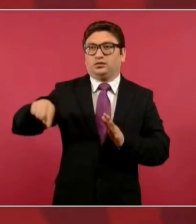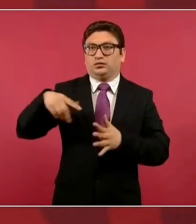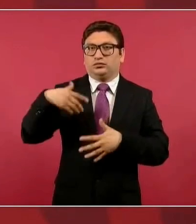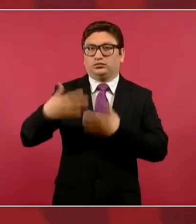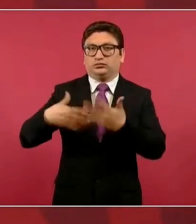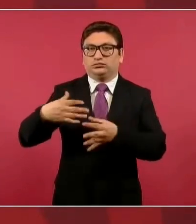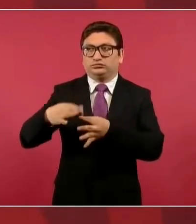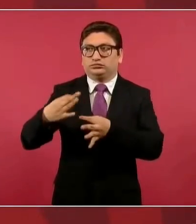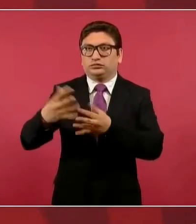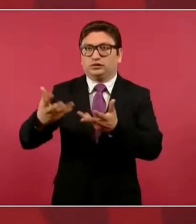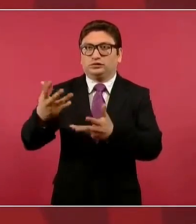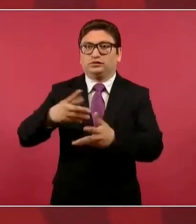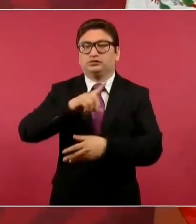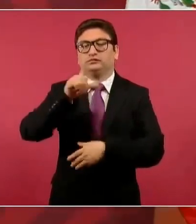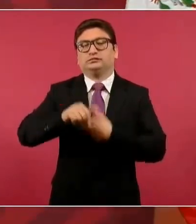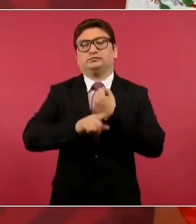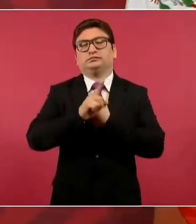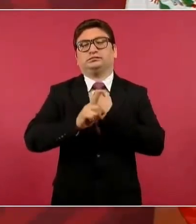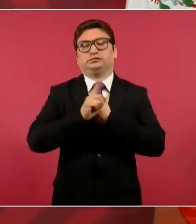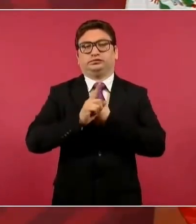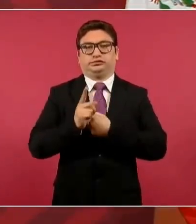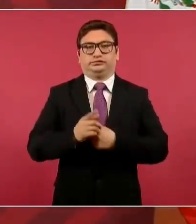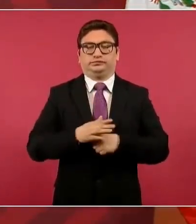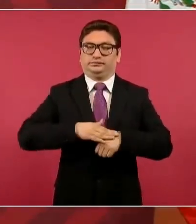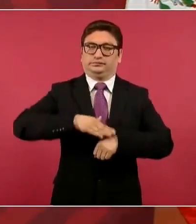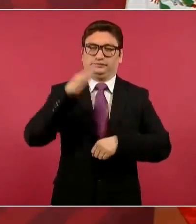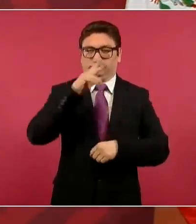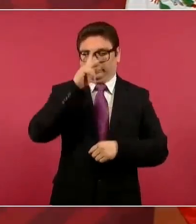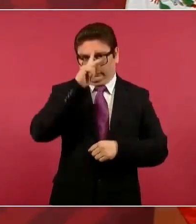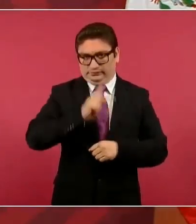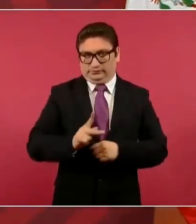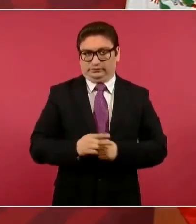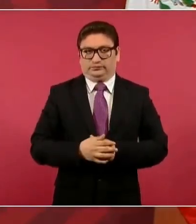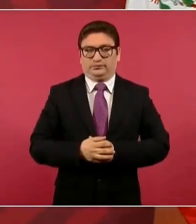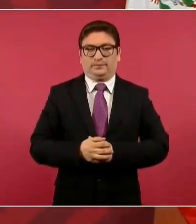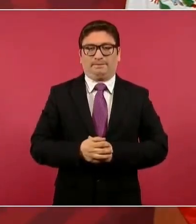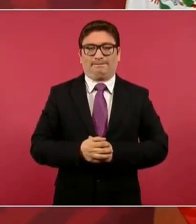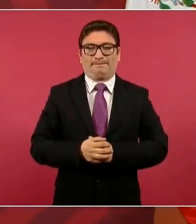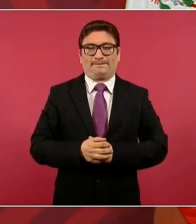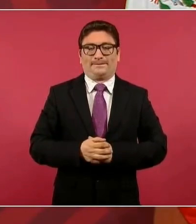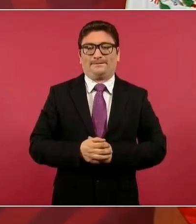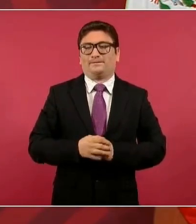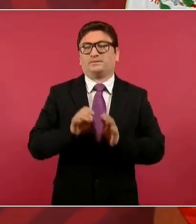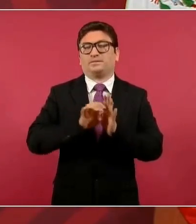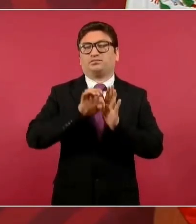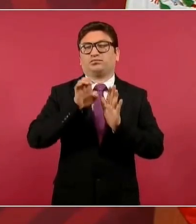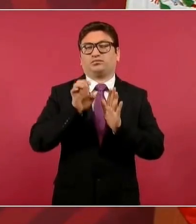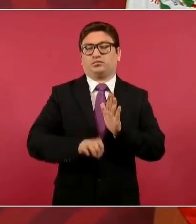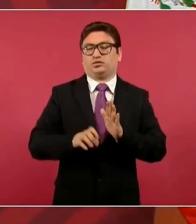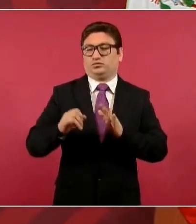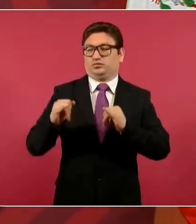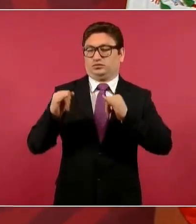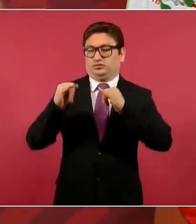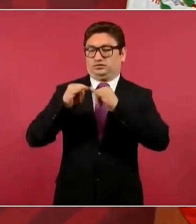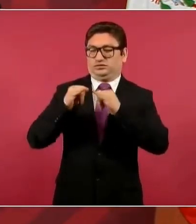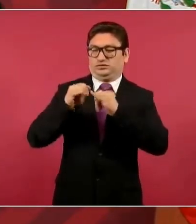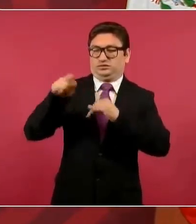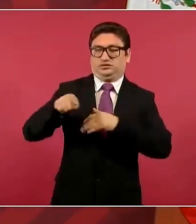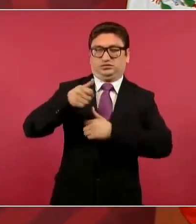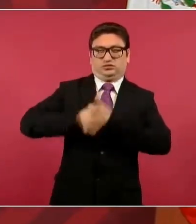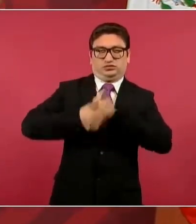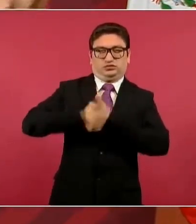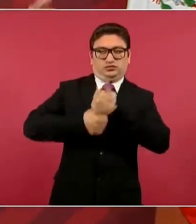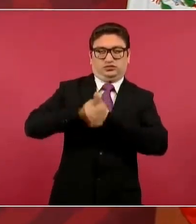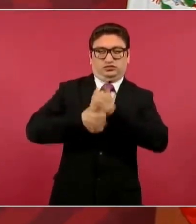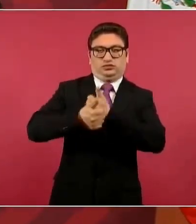tenido muchos más problemas. Por ejemplo, en este Instituto de la Competencia, ese